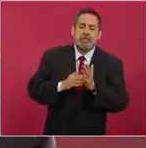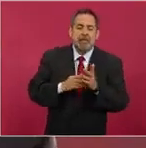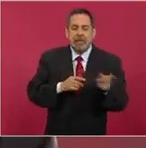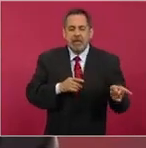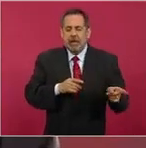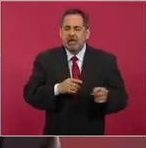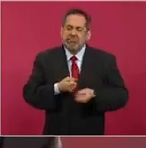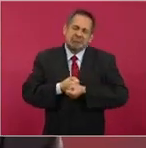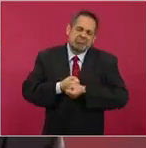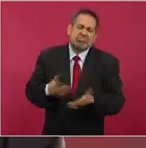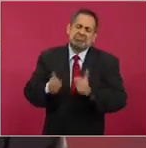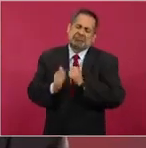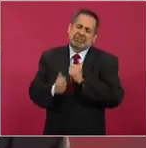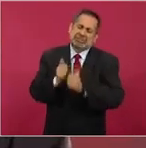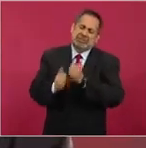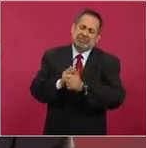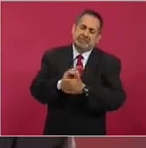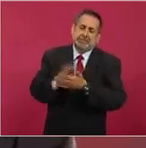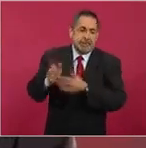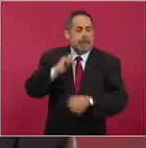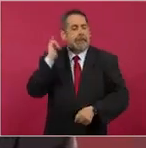su racismo.